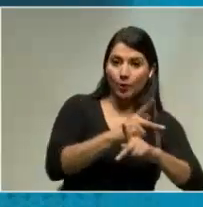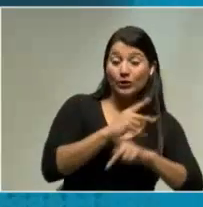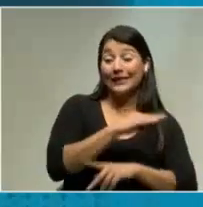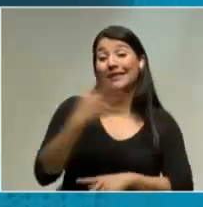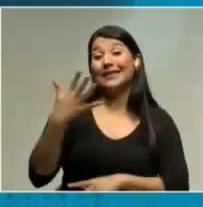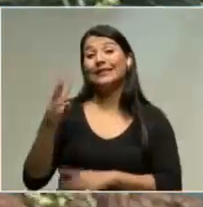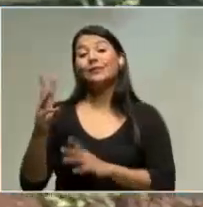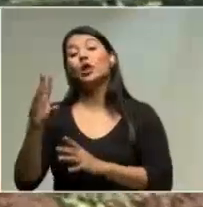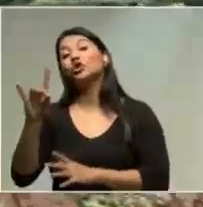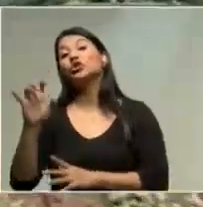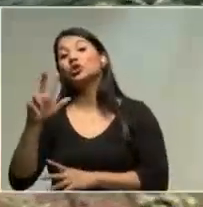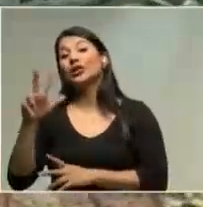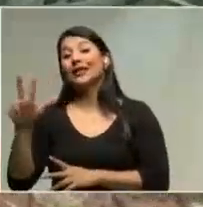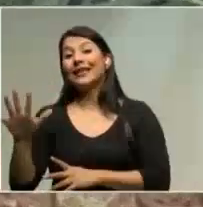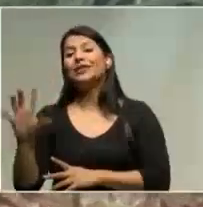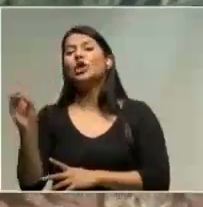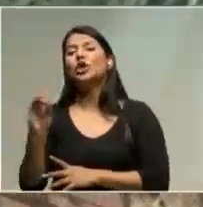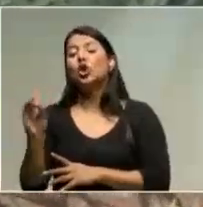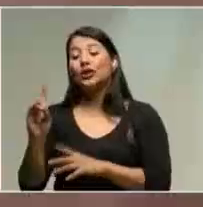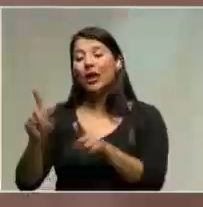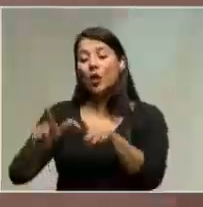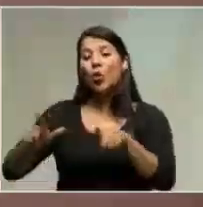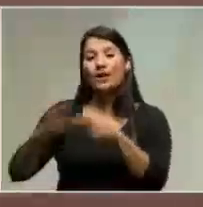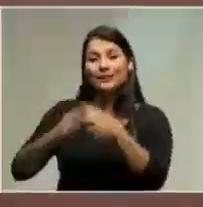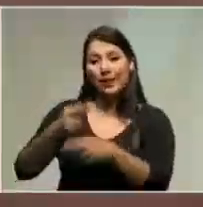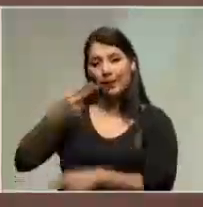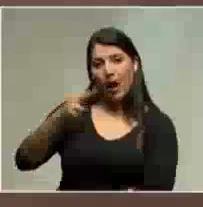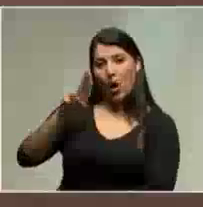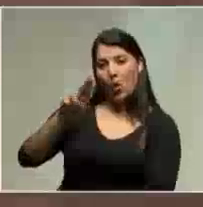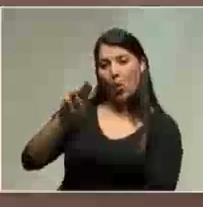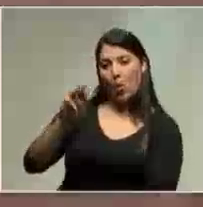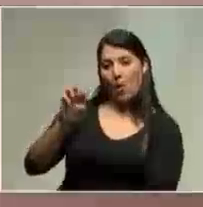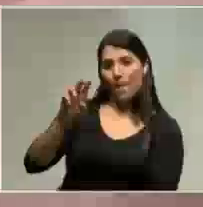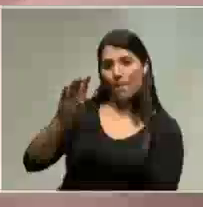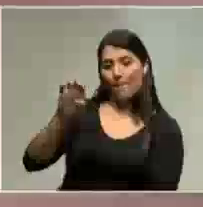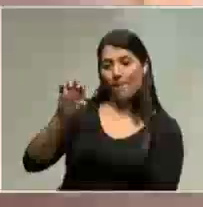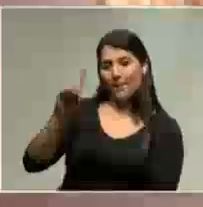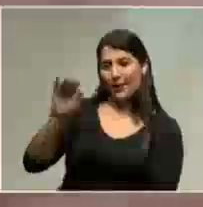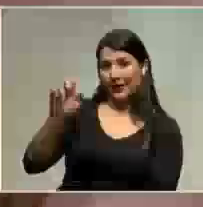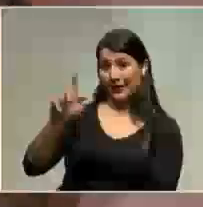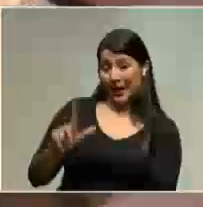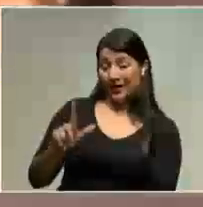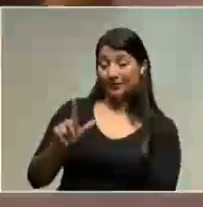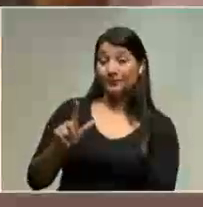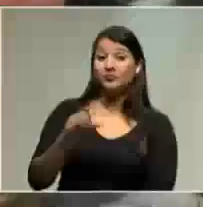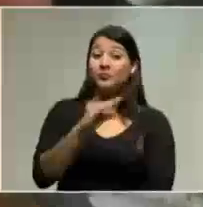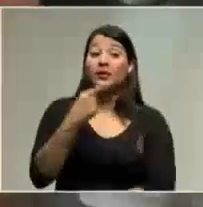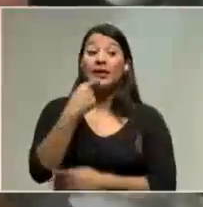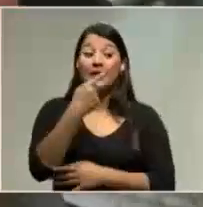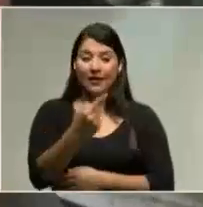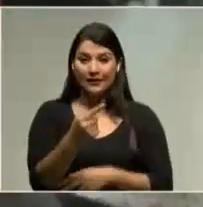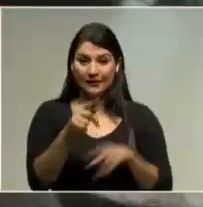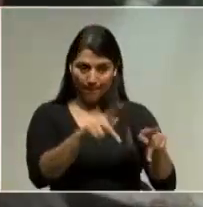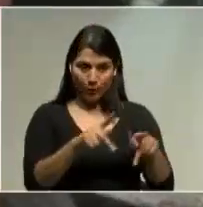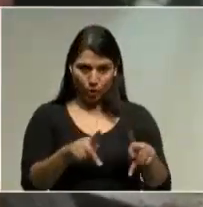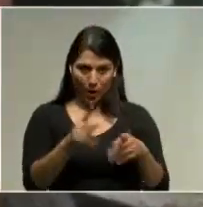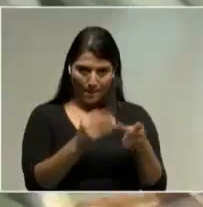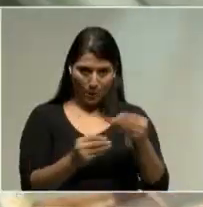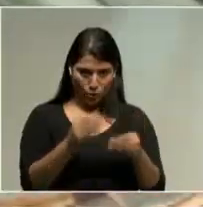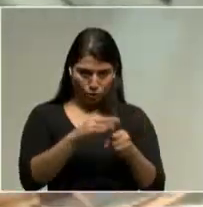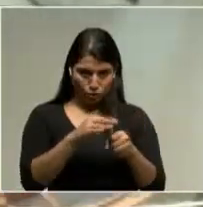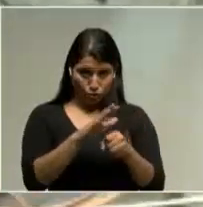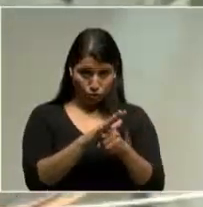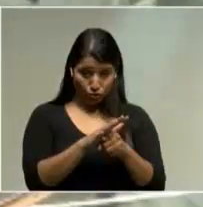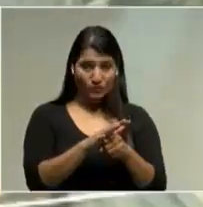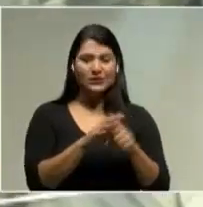16.385 en humedales. Estos datos fueron refutados por la Cámara Nacional de Productores y Exportadores de la Piña, quienes afirman que debido al tipo de muestra los